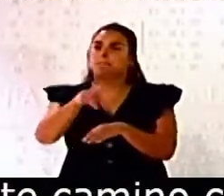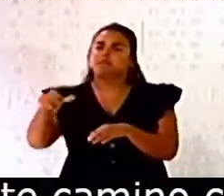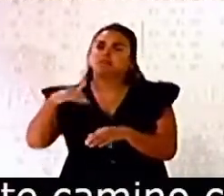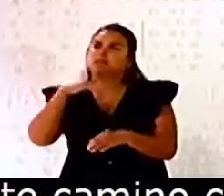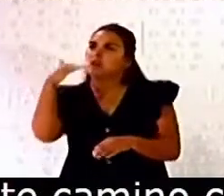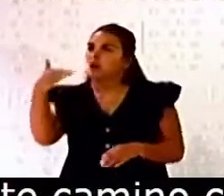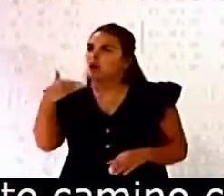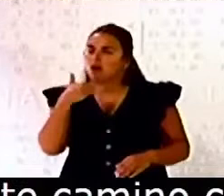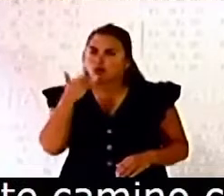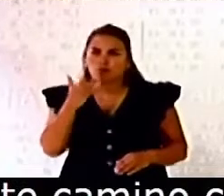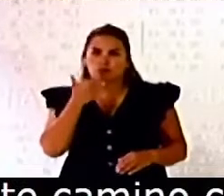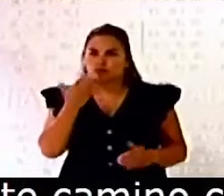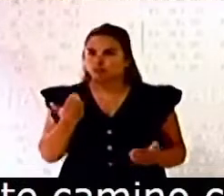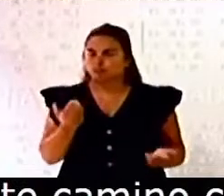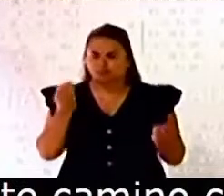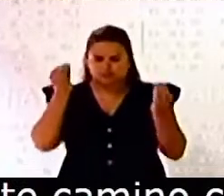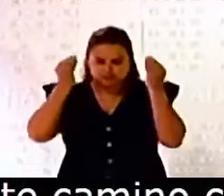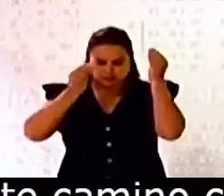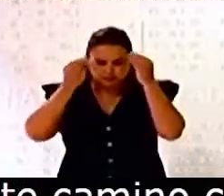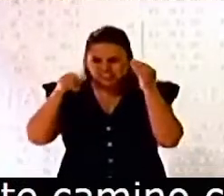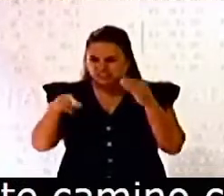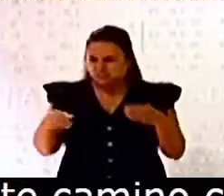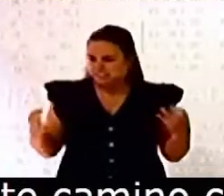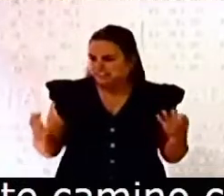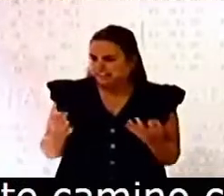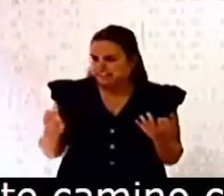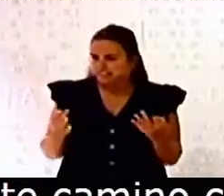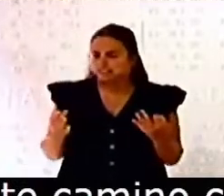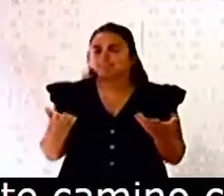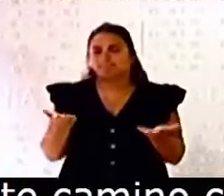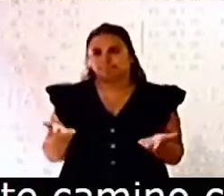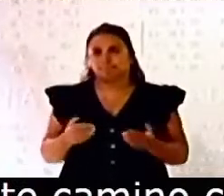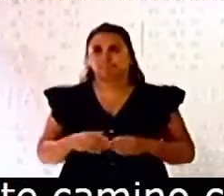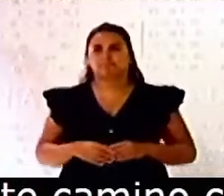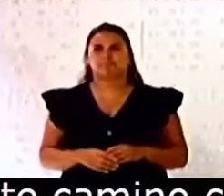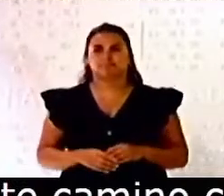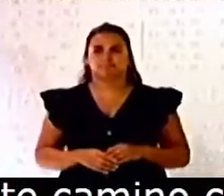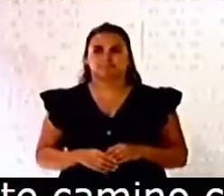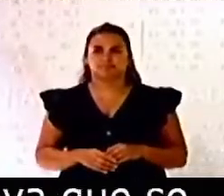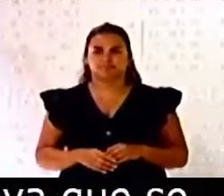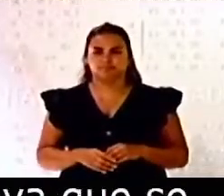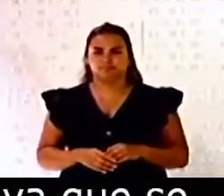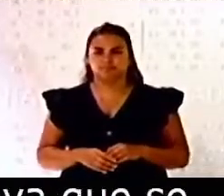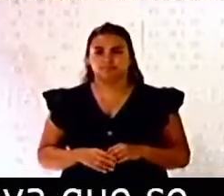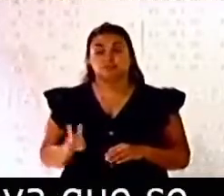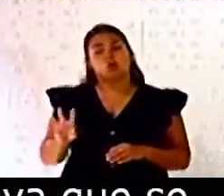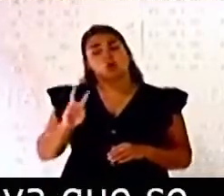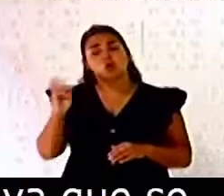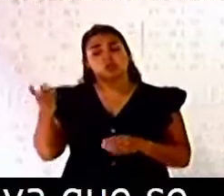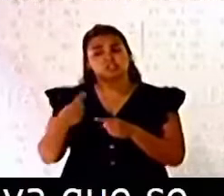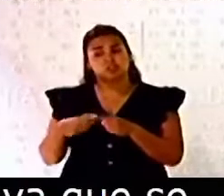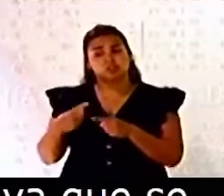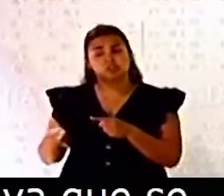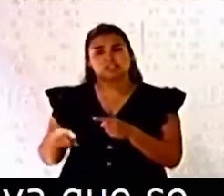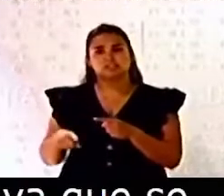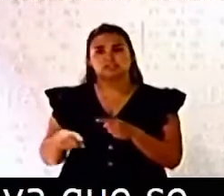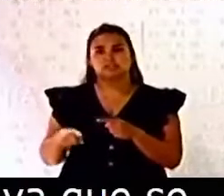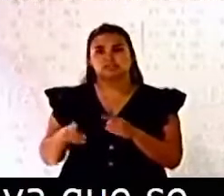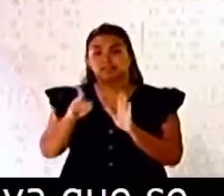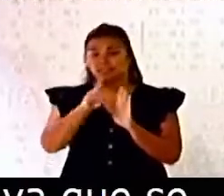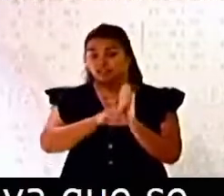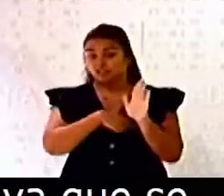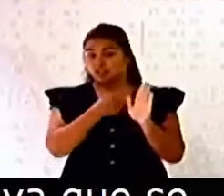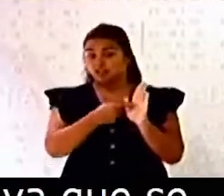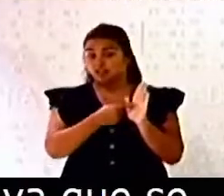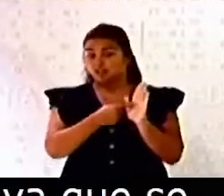pregunte en qué consisten las mismas. En otro orden de cosas, además de este decreto ley, que por